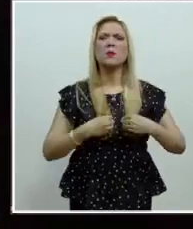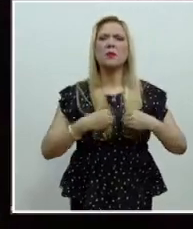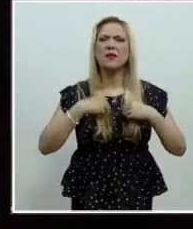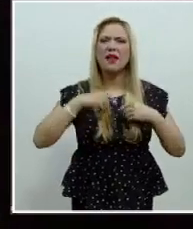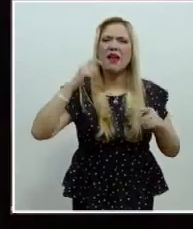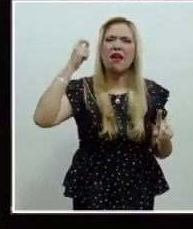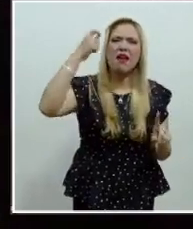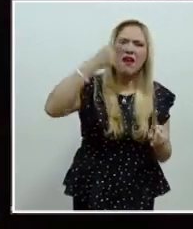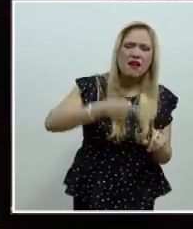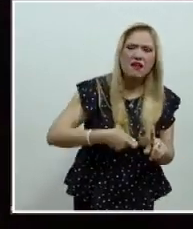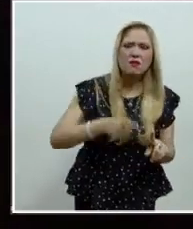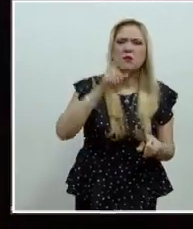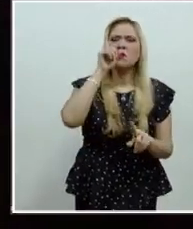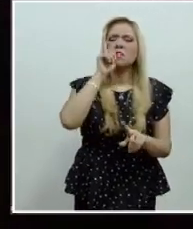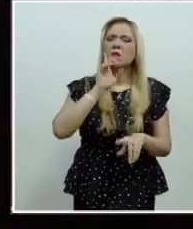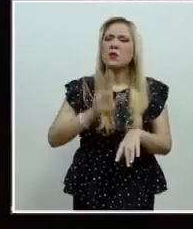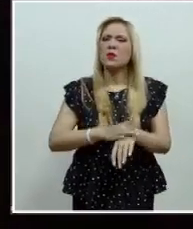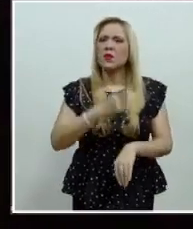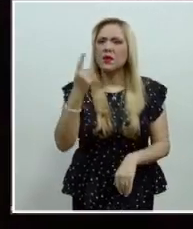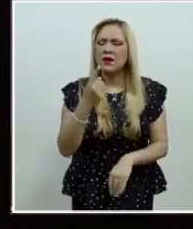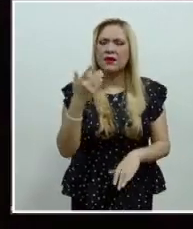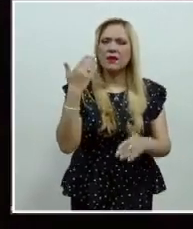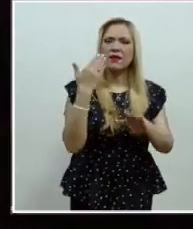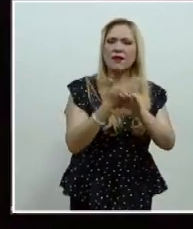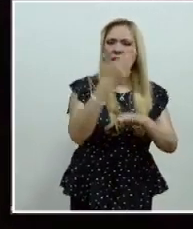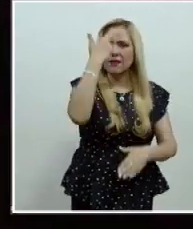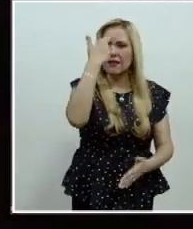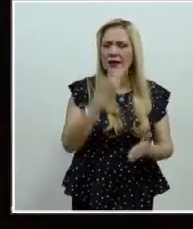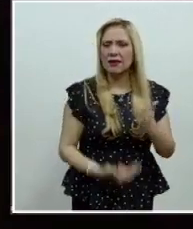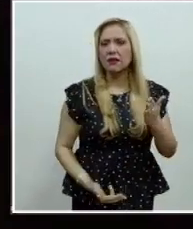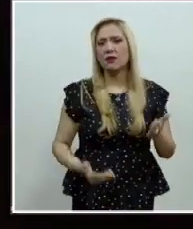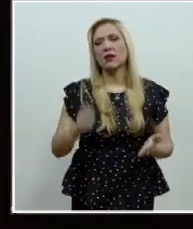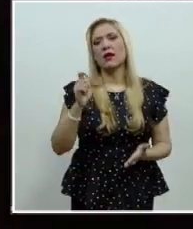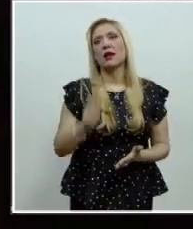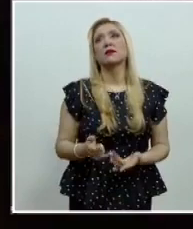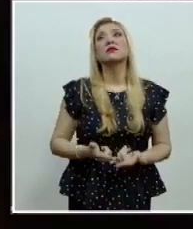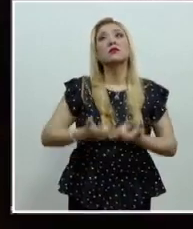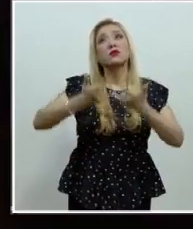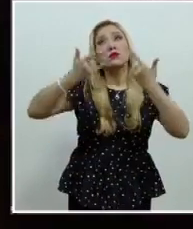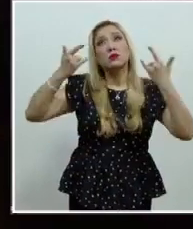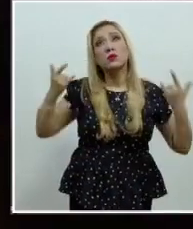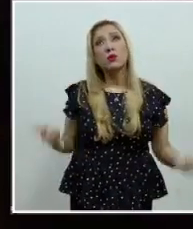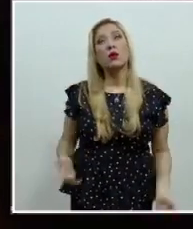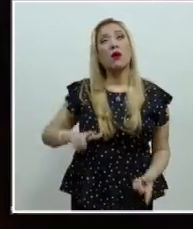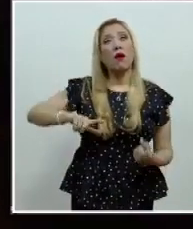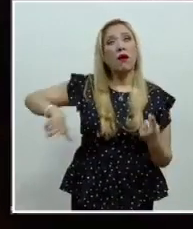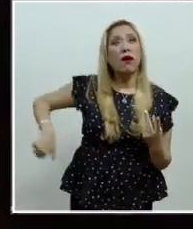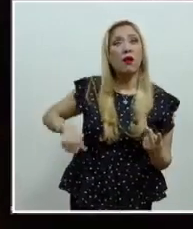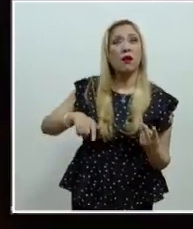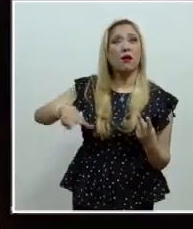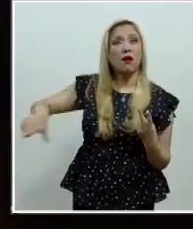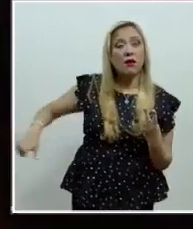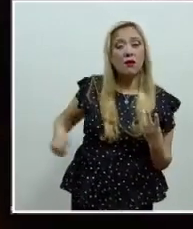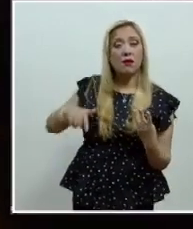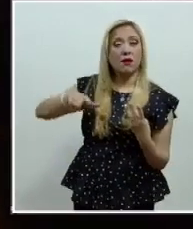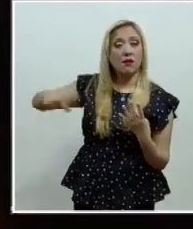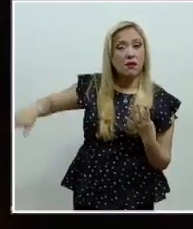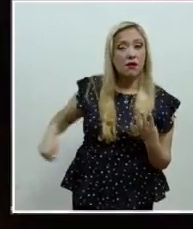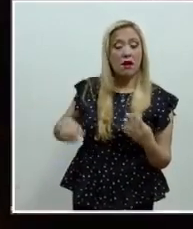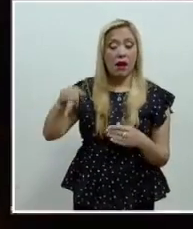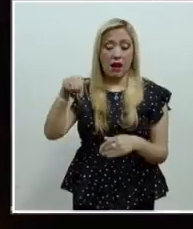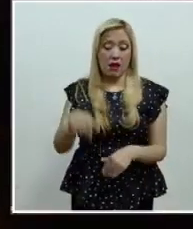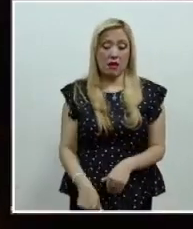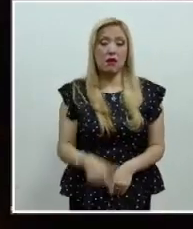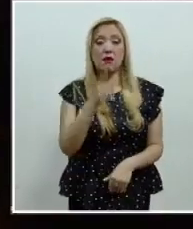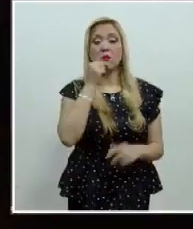mujer sea víctima de un delito. Creo que es una deuda histórica que tenemos las instituciones como es